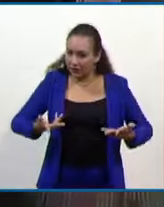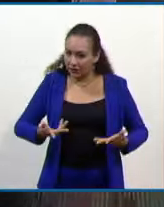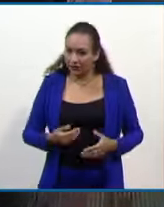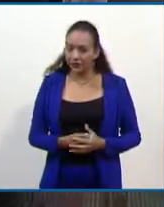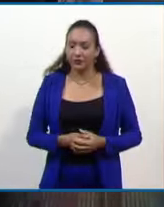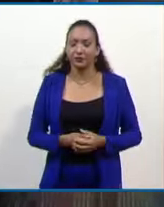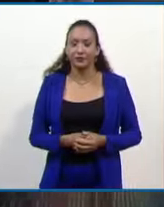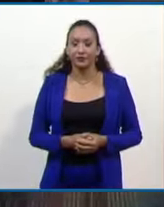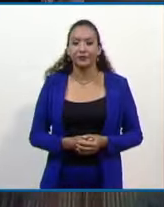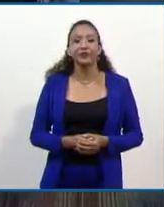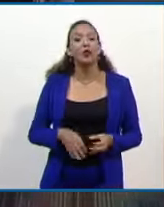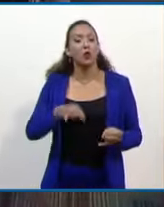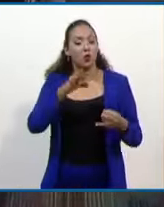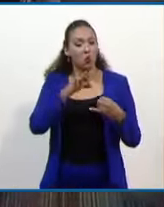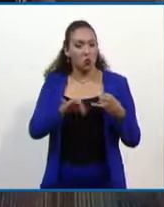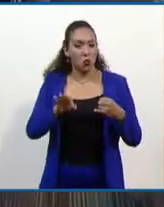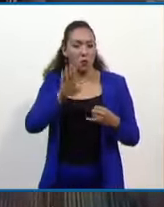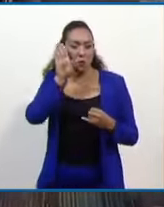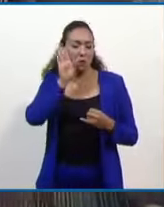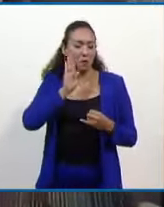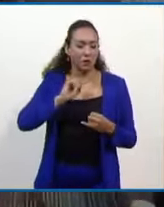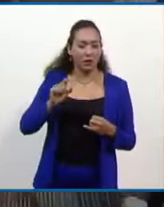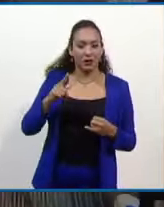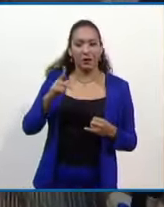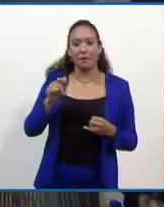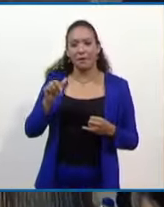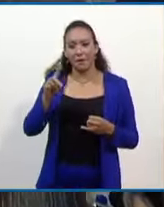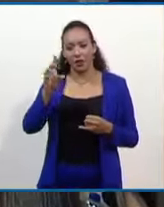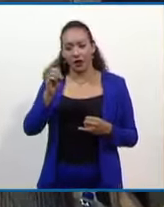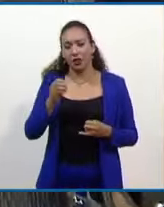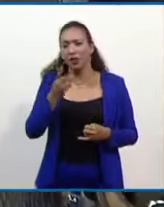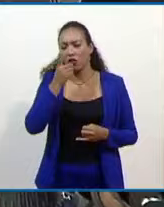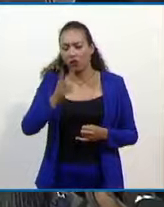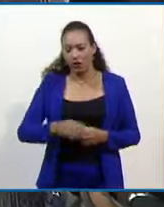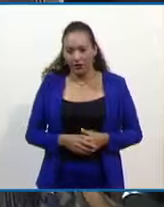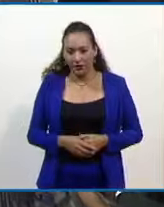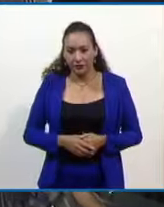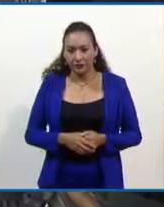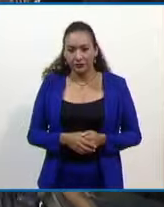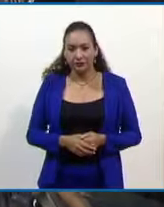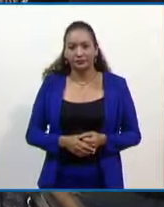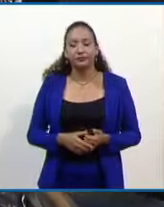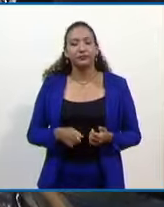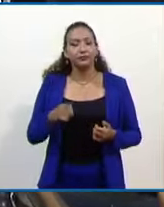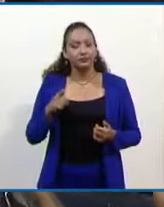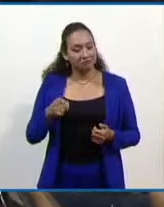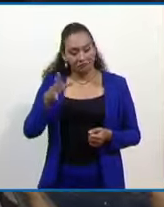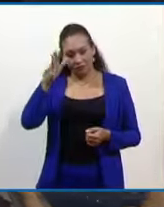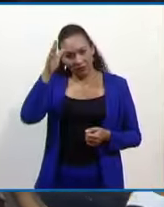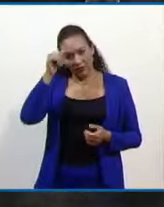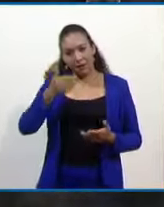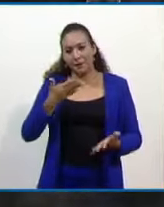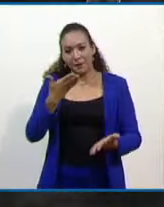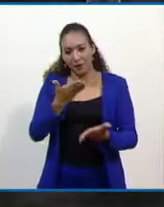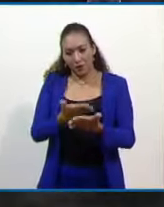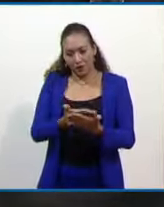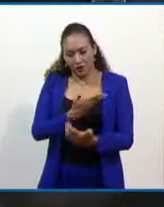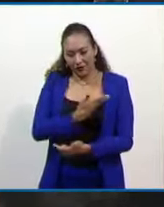Finalmente, el ministro Jorge Mario Pardo Rebolledo manifestó no compartir la iniciativa presentada por el Ejecutivo